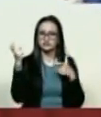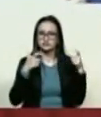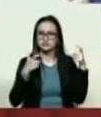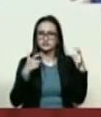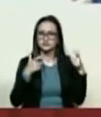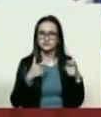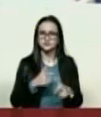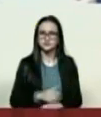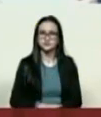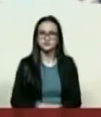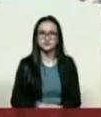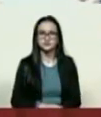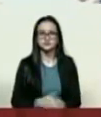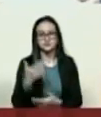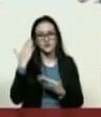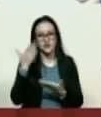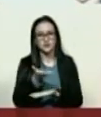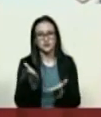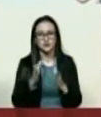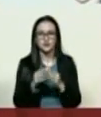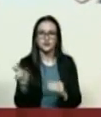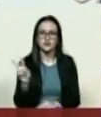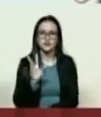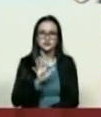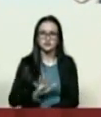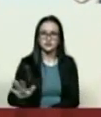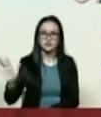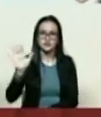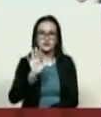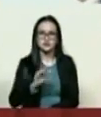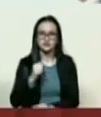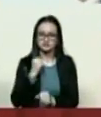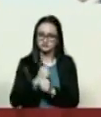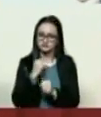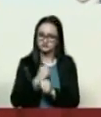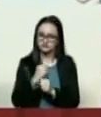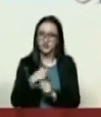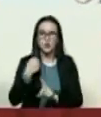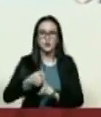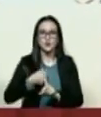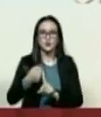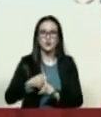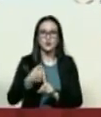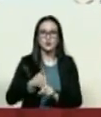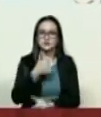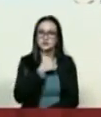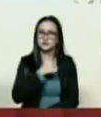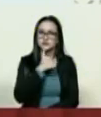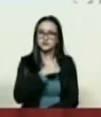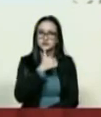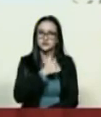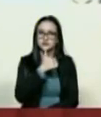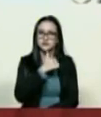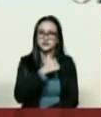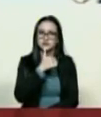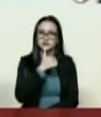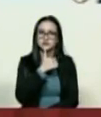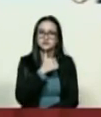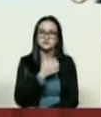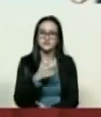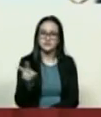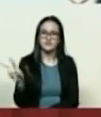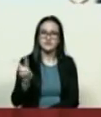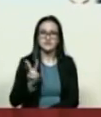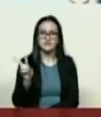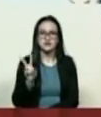le mandamos un saludo a toda la Venezuela que trabaja, que lucha, que persevera, y sobre todo a la